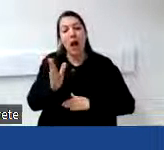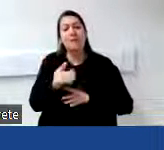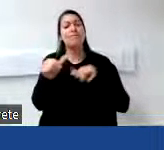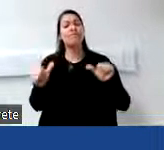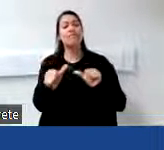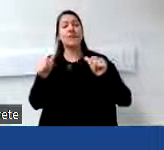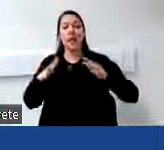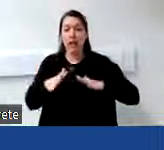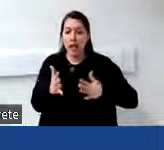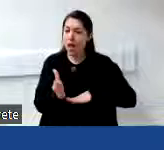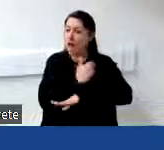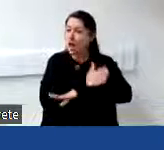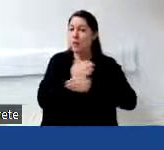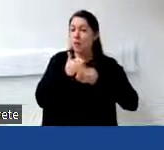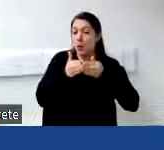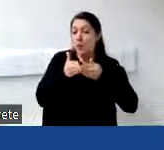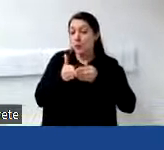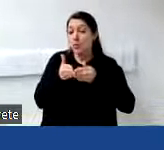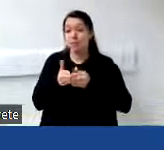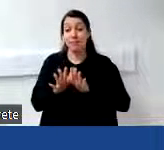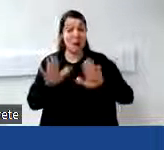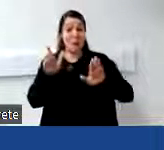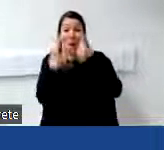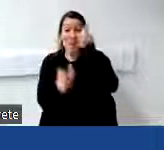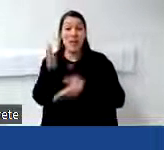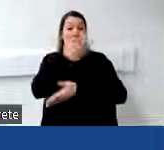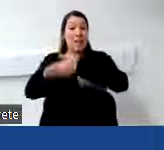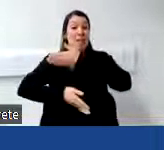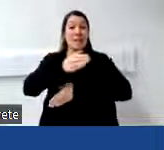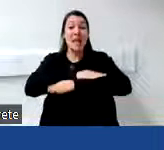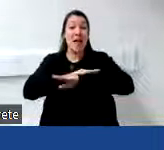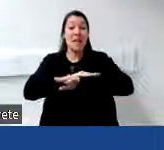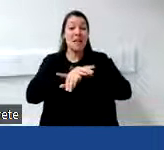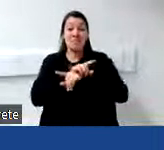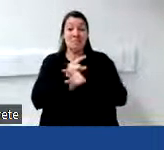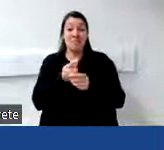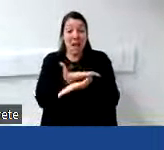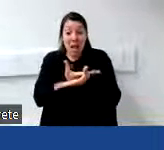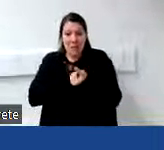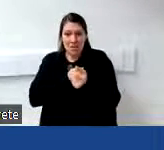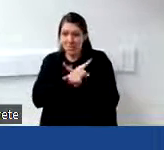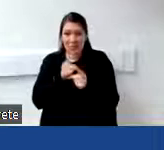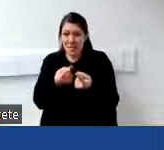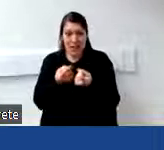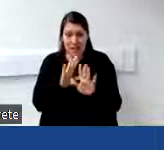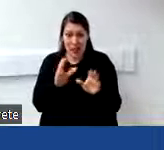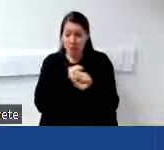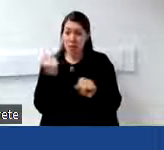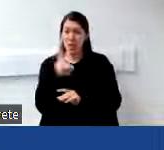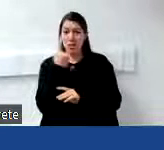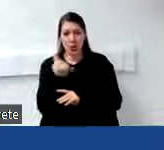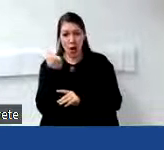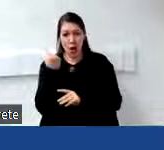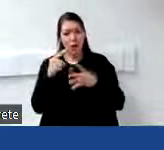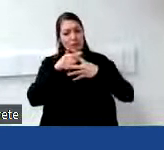hacer, porque quizás la persona no necesita ayuda, lo puede hacer solo. Entonces, en eso están estas cuatro como pilares,